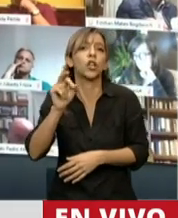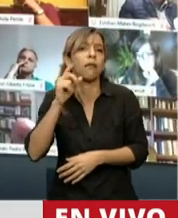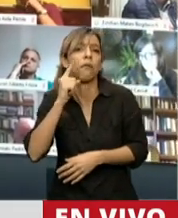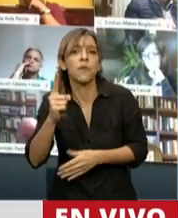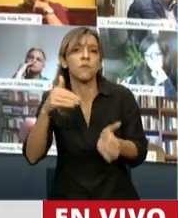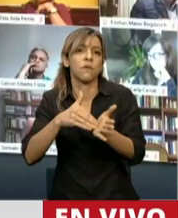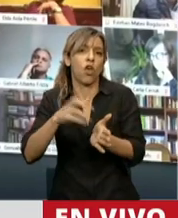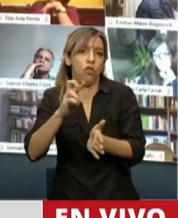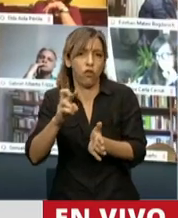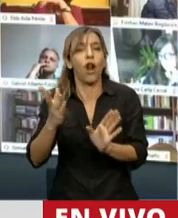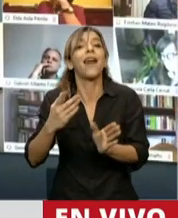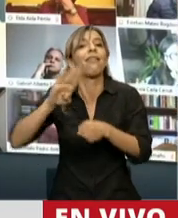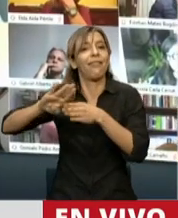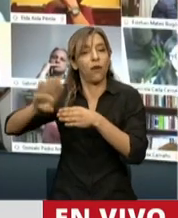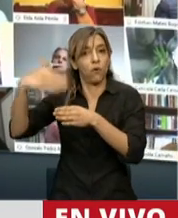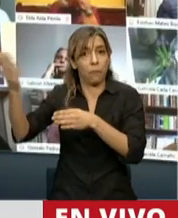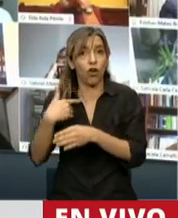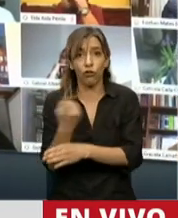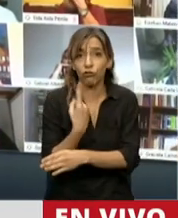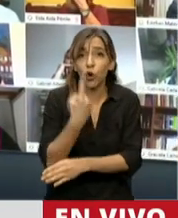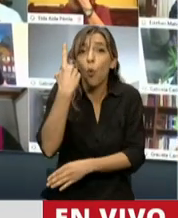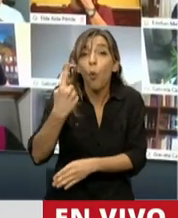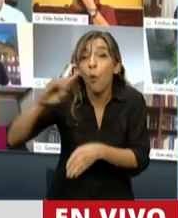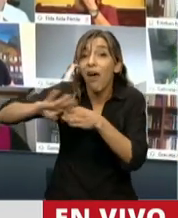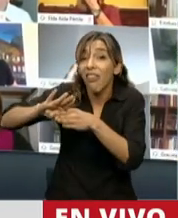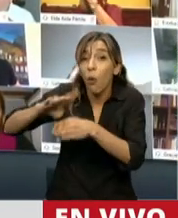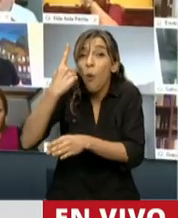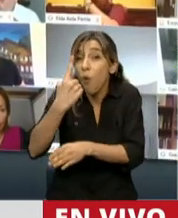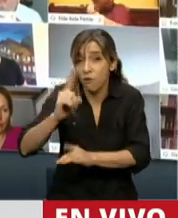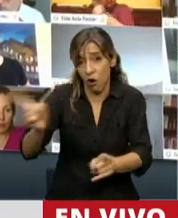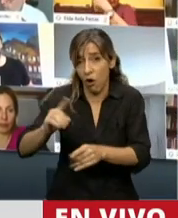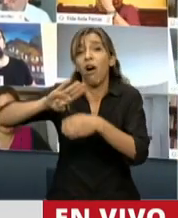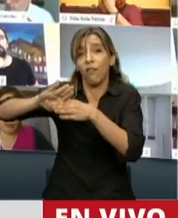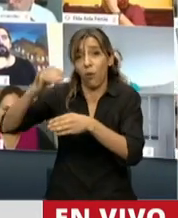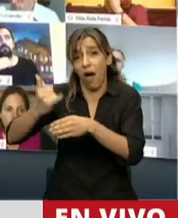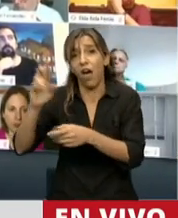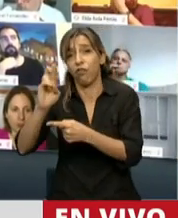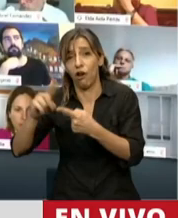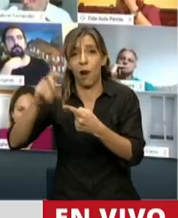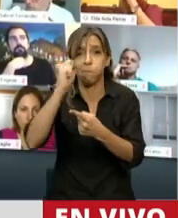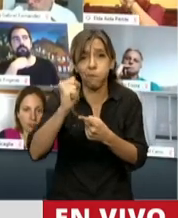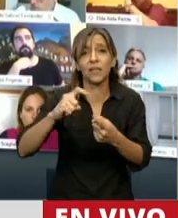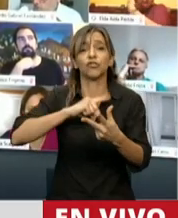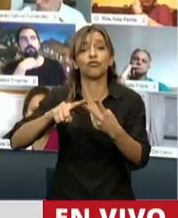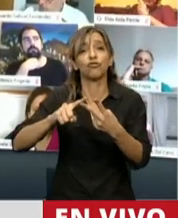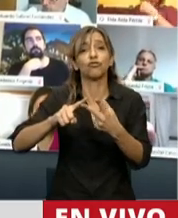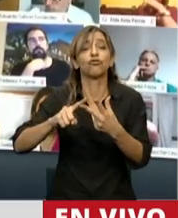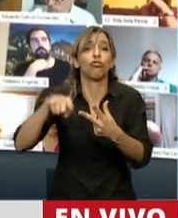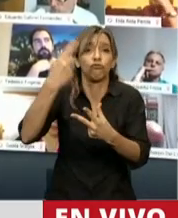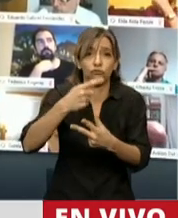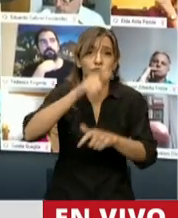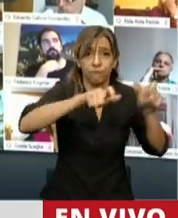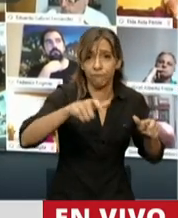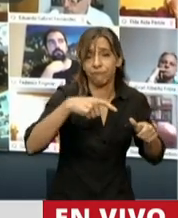externa. Pero en realidad la Argentina no tiene una deuda externa, tiene muchas deudas. Tiene deuda en pesos, tiene deuda en dólares, tiene deuda con acreedores